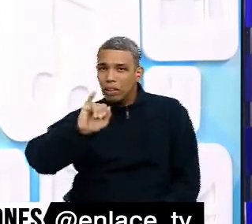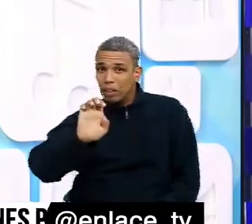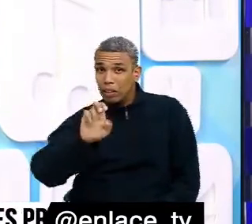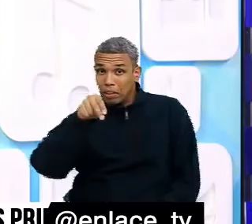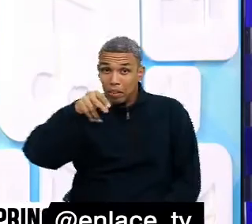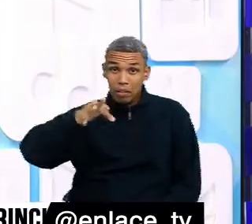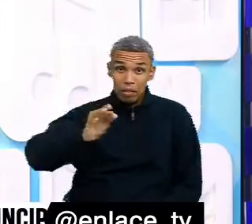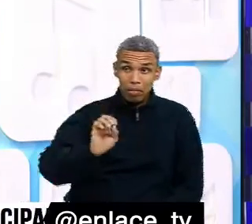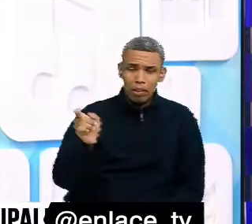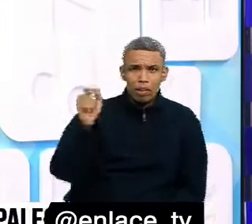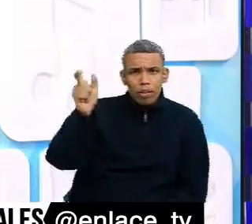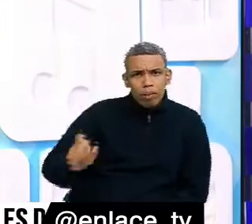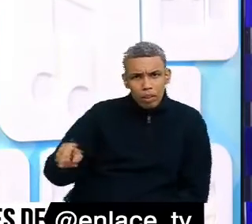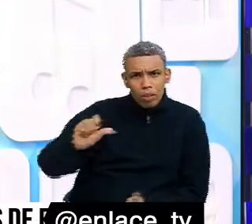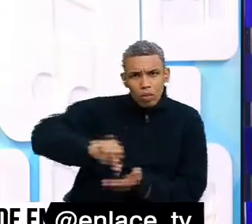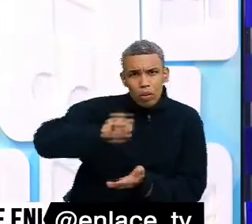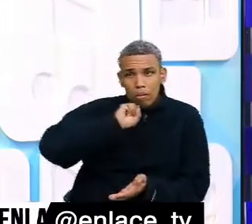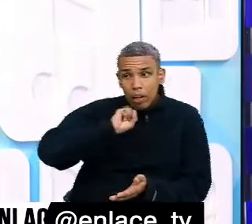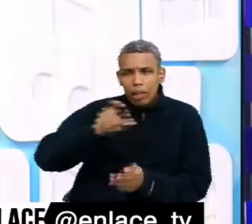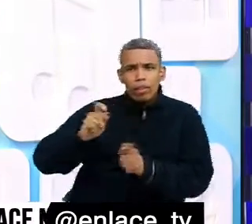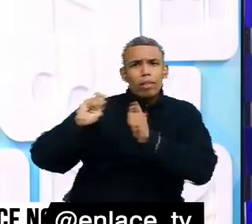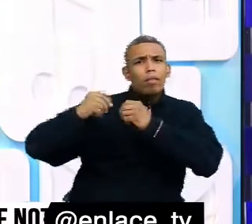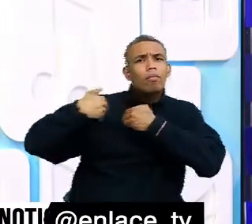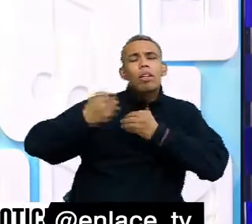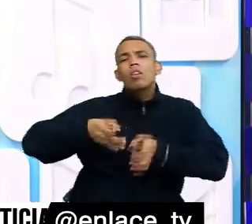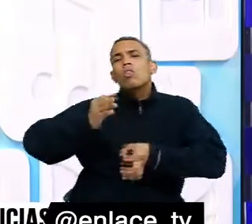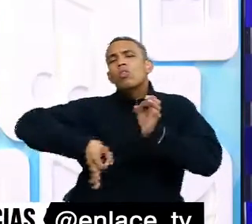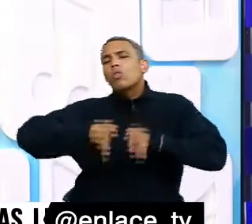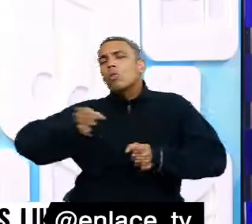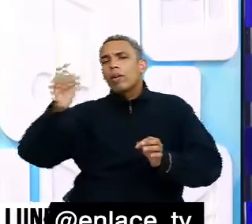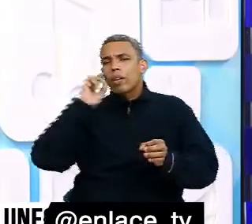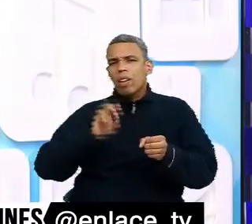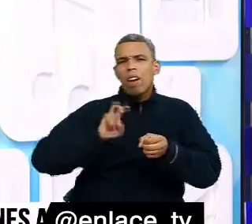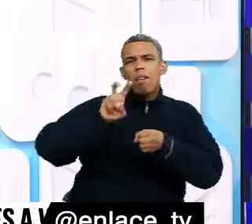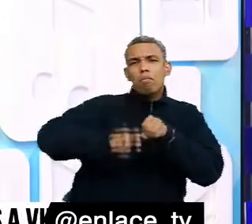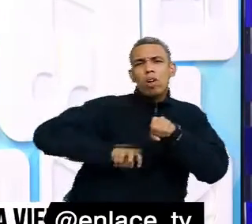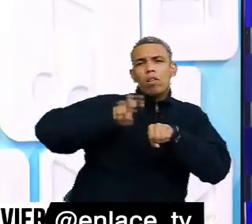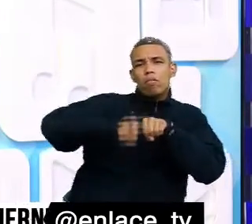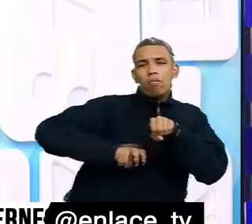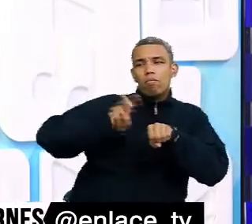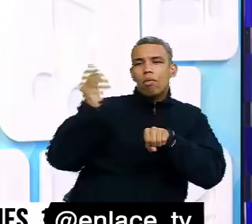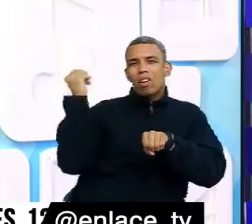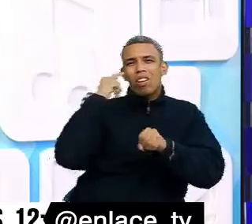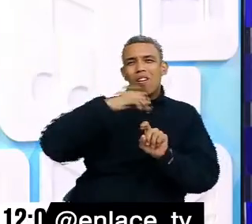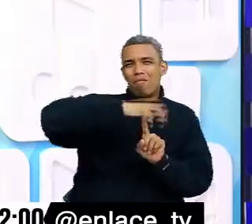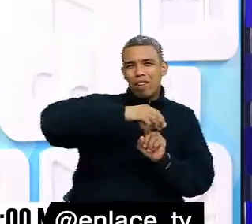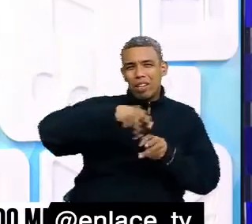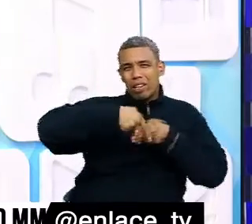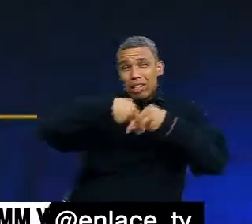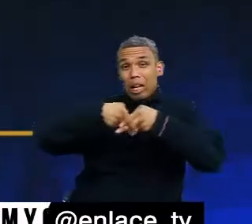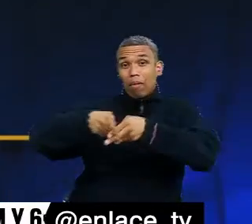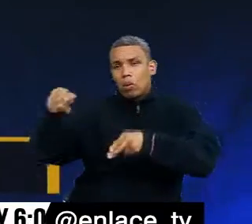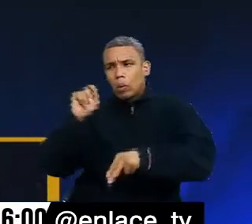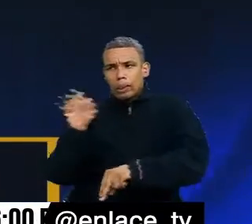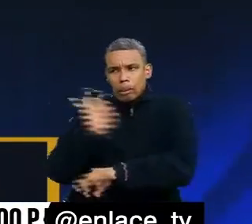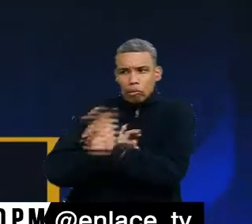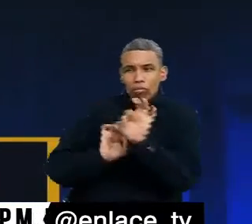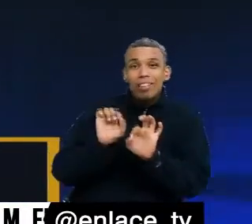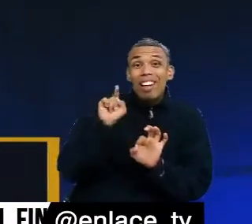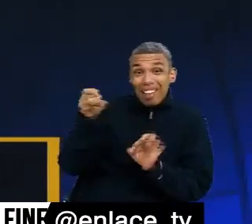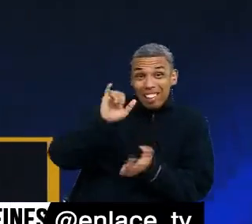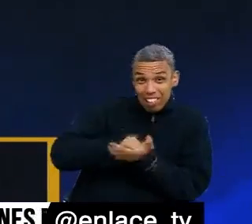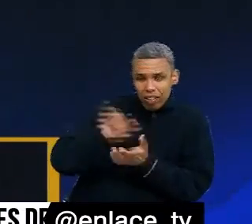fiestas y ferias realizadas en el municipio Puente Nacional Santander el pasado fin de semana. La Junta Directiva